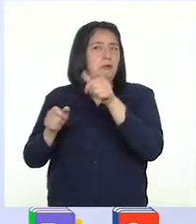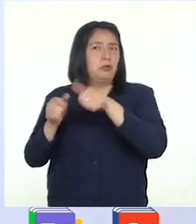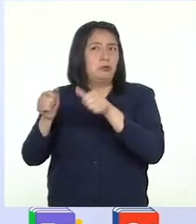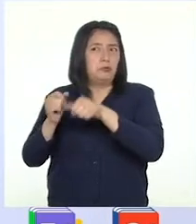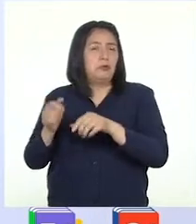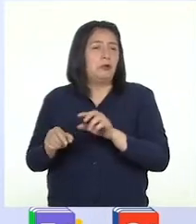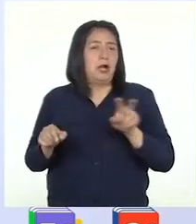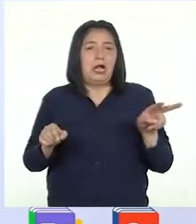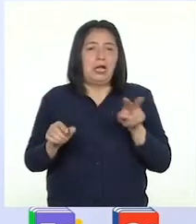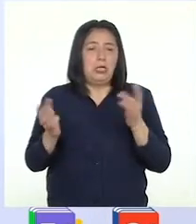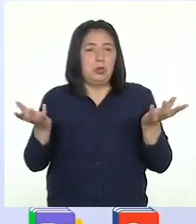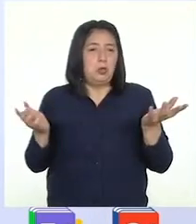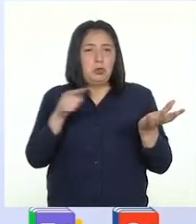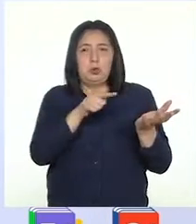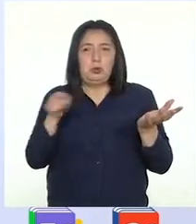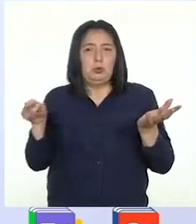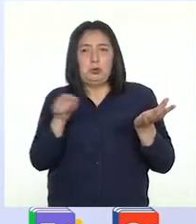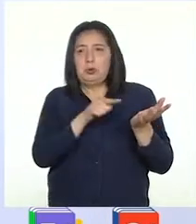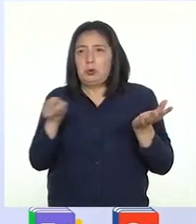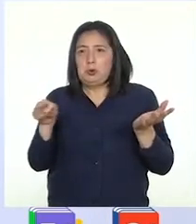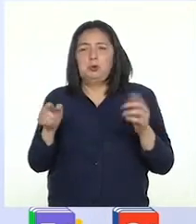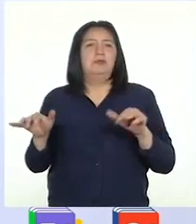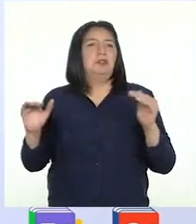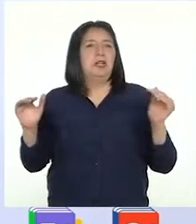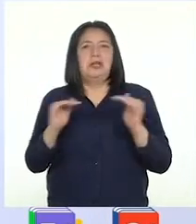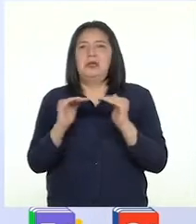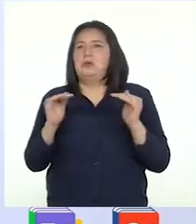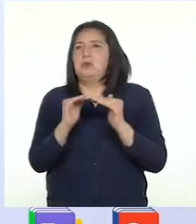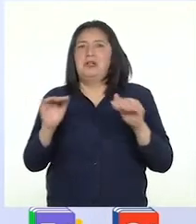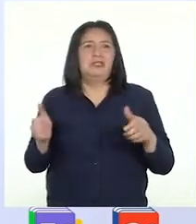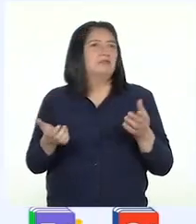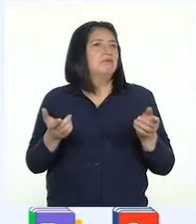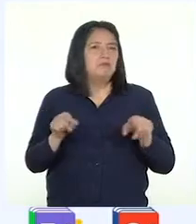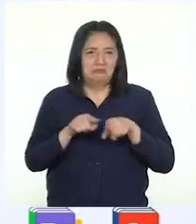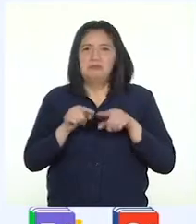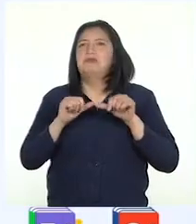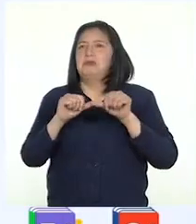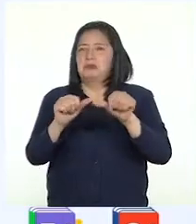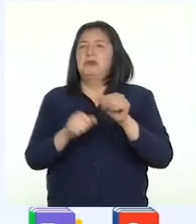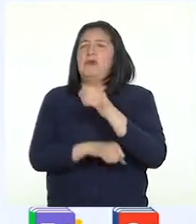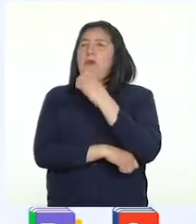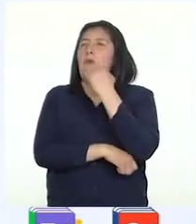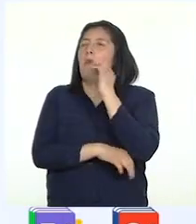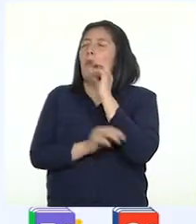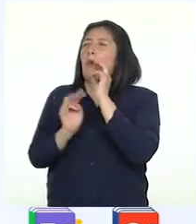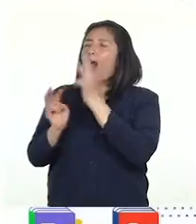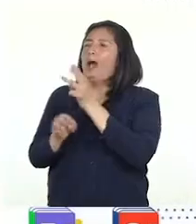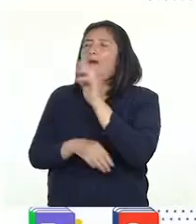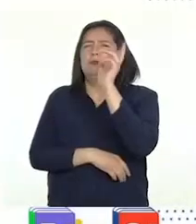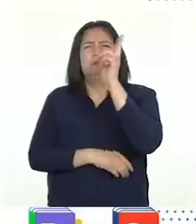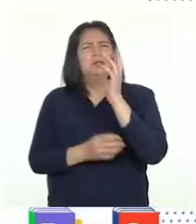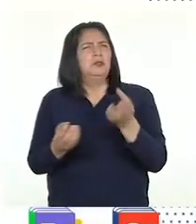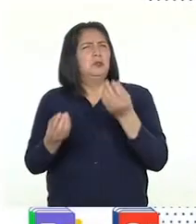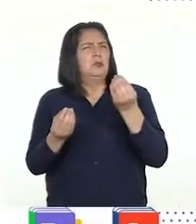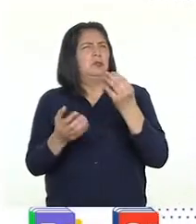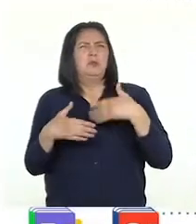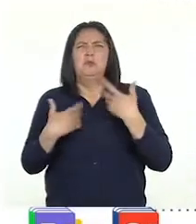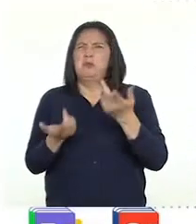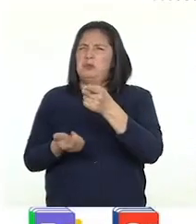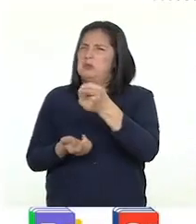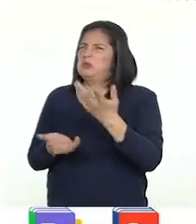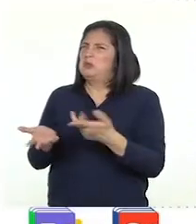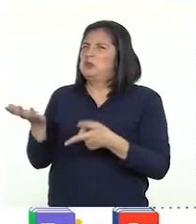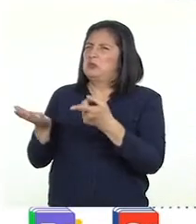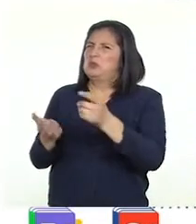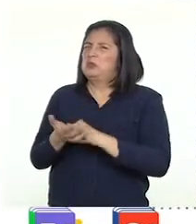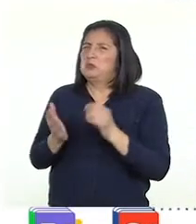los 2 miembros de la ecuación, la igualdad se mantiene. ¡Wow! Profesora, ¿y cómo podemos convertir esto